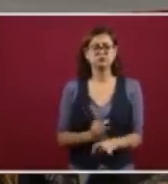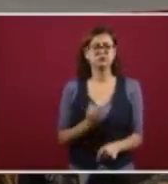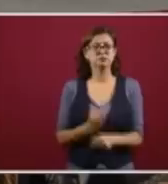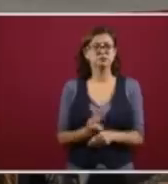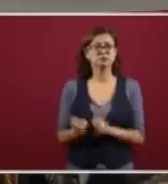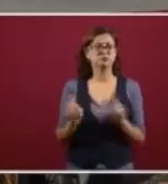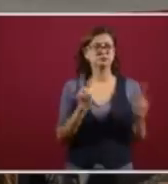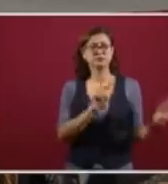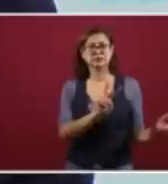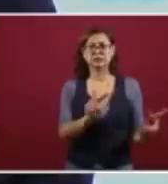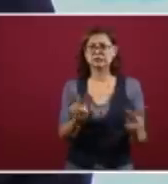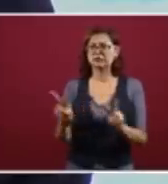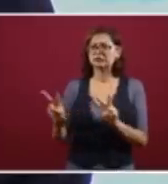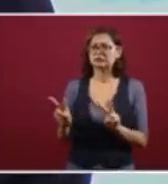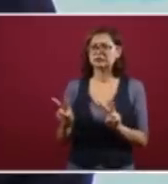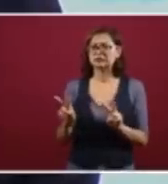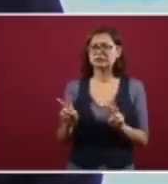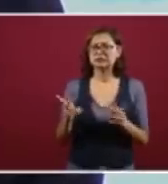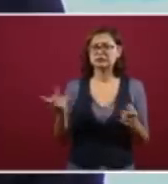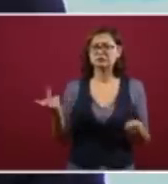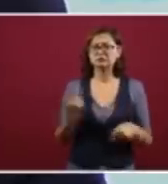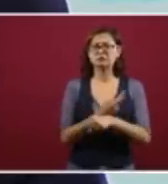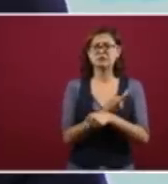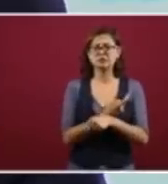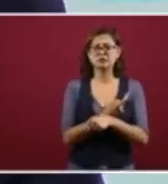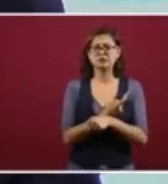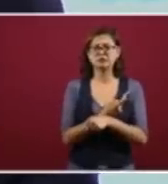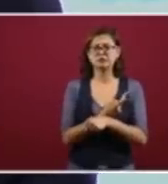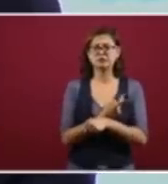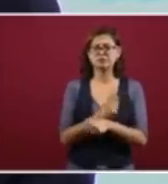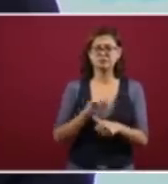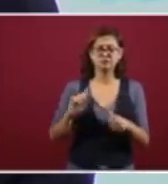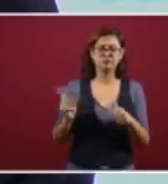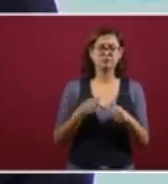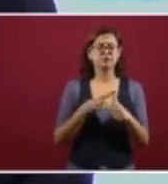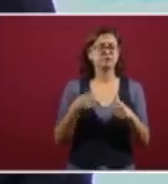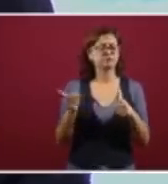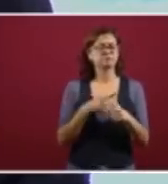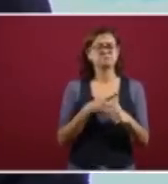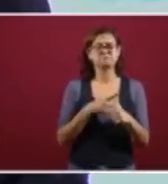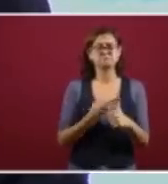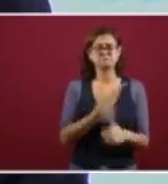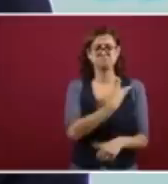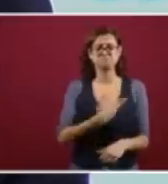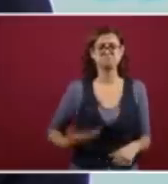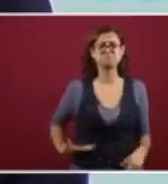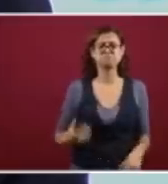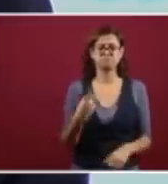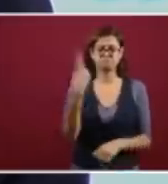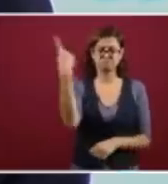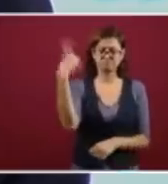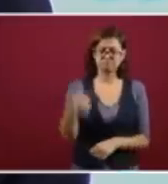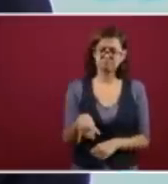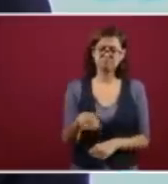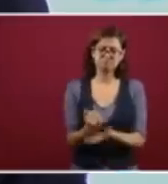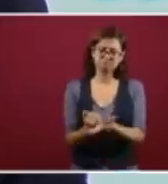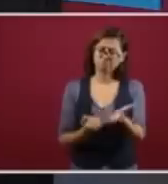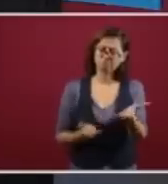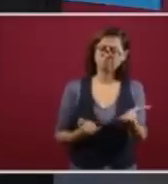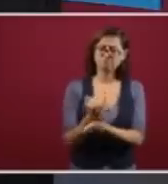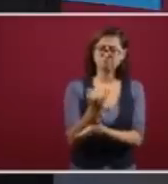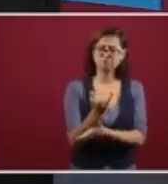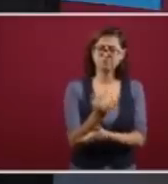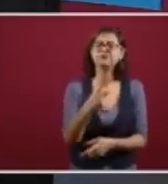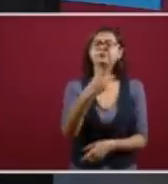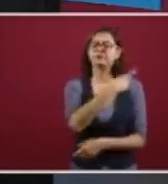¿qué fue lo primero que se hizo? Pues fue decisión del presidente que había que